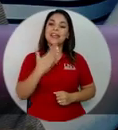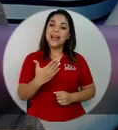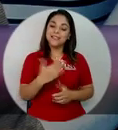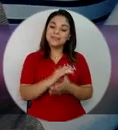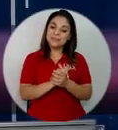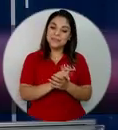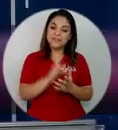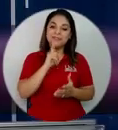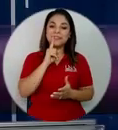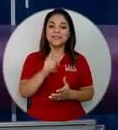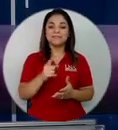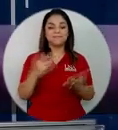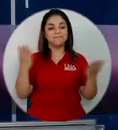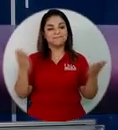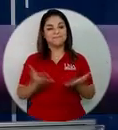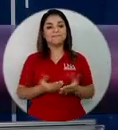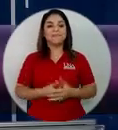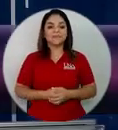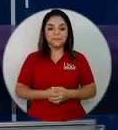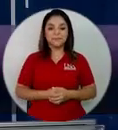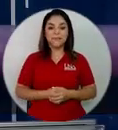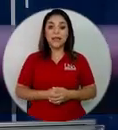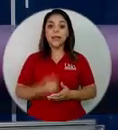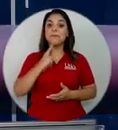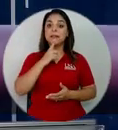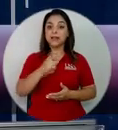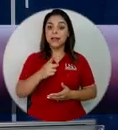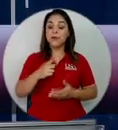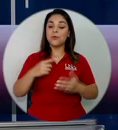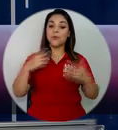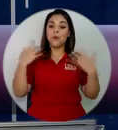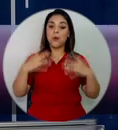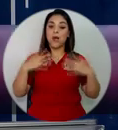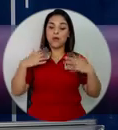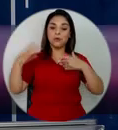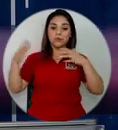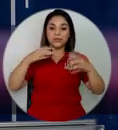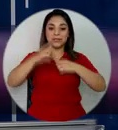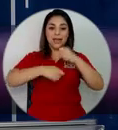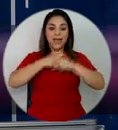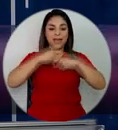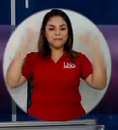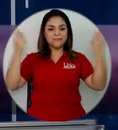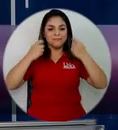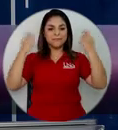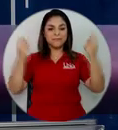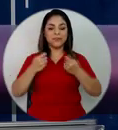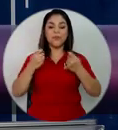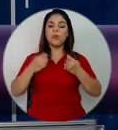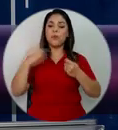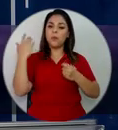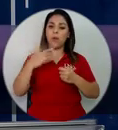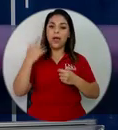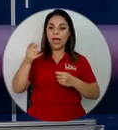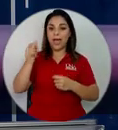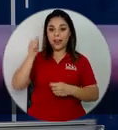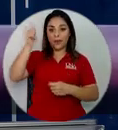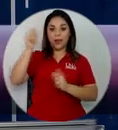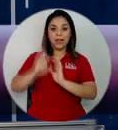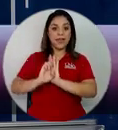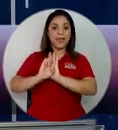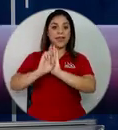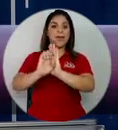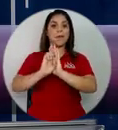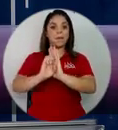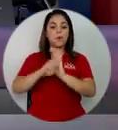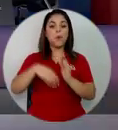Maribel. En definitiva, un aniversario muy importante porque el proyecto de sede interuniversitaria de Alajuela es un ejemplo de lo mucho que se puede hacer